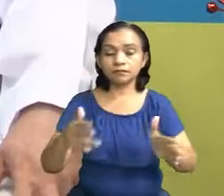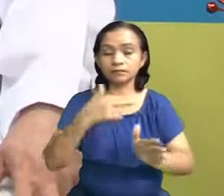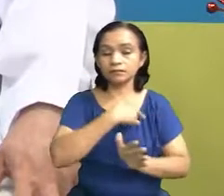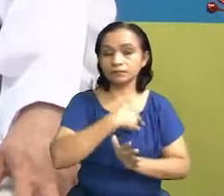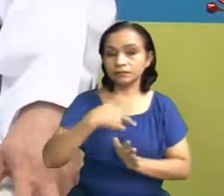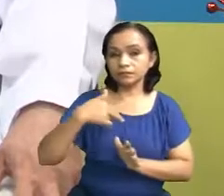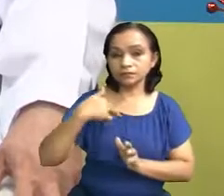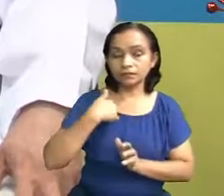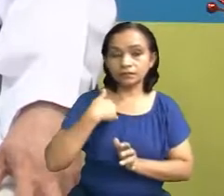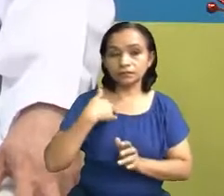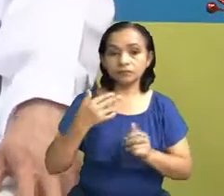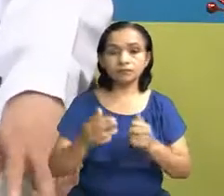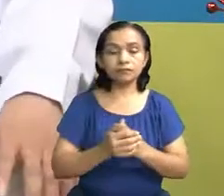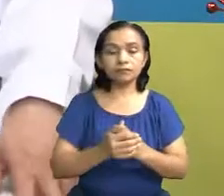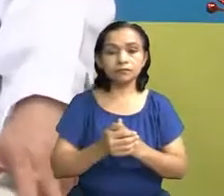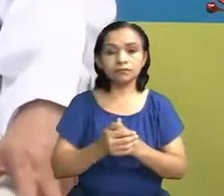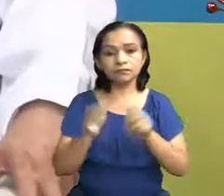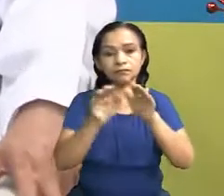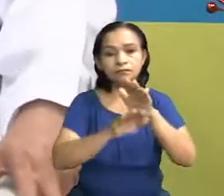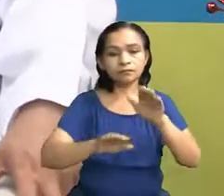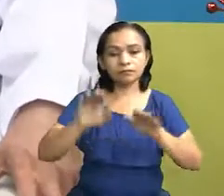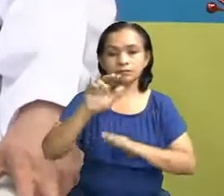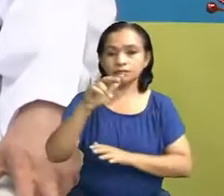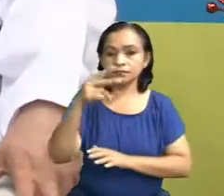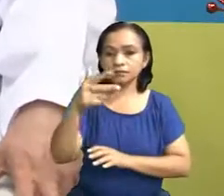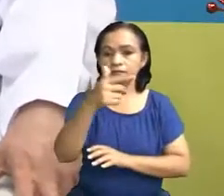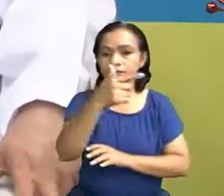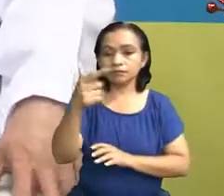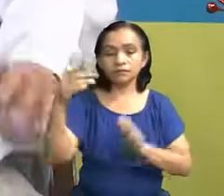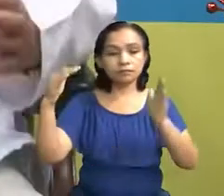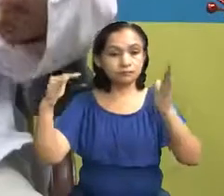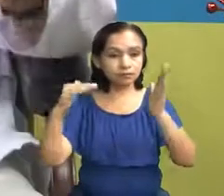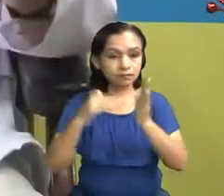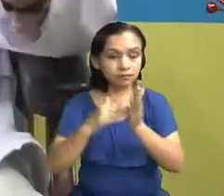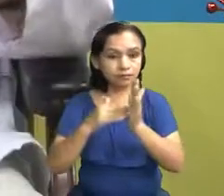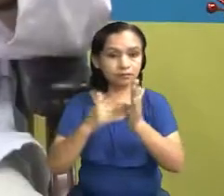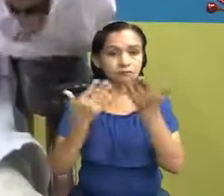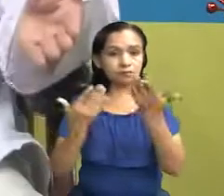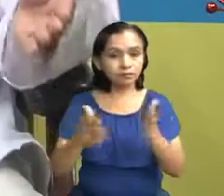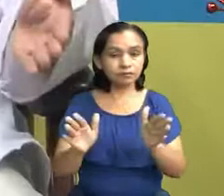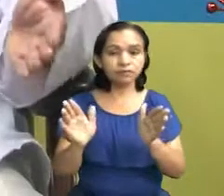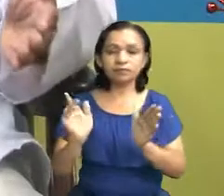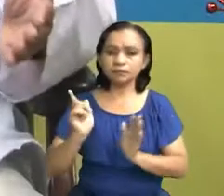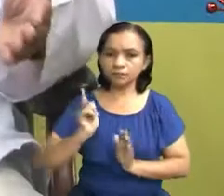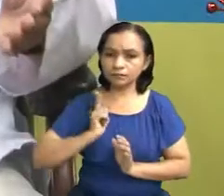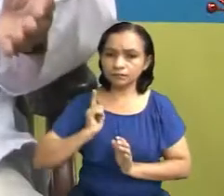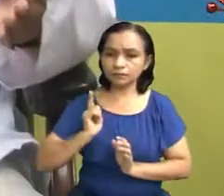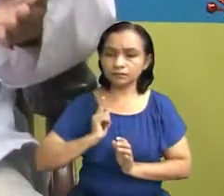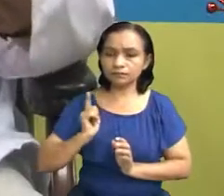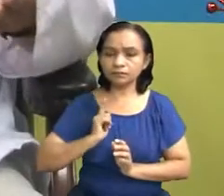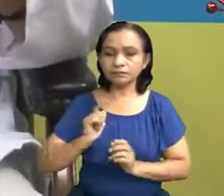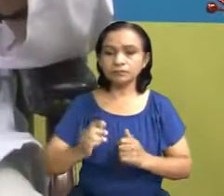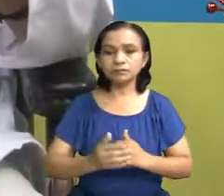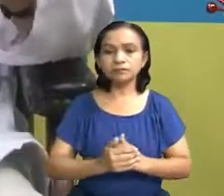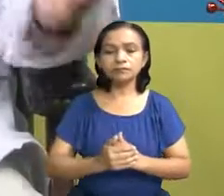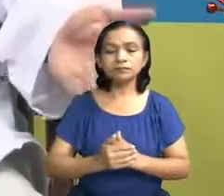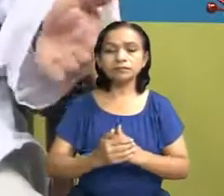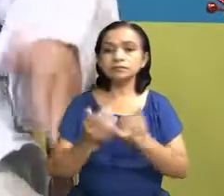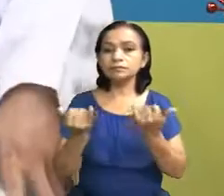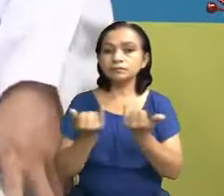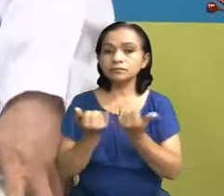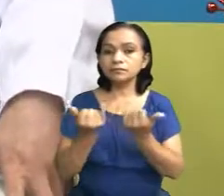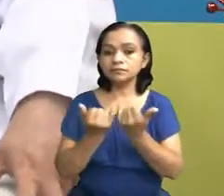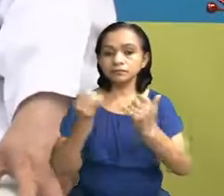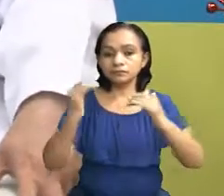realizado ya casi 87 mil donaciones. O sea, ya prácticamente tenemos más, ya igualamos